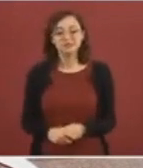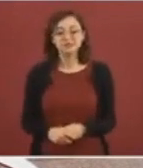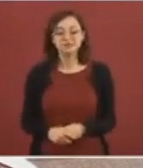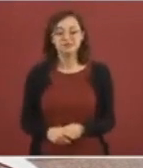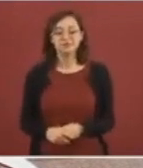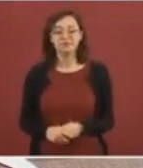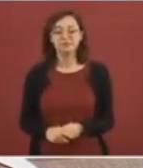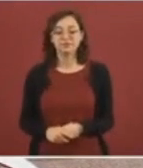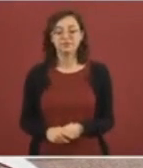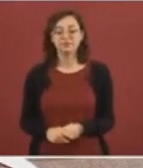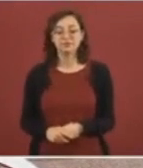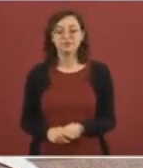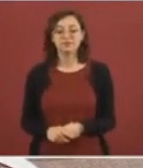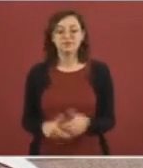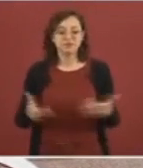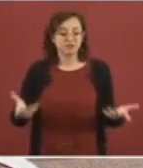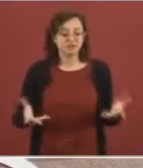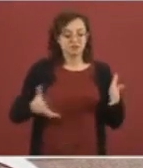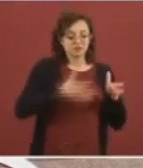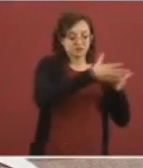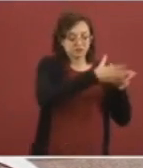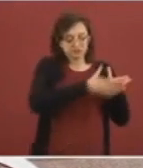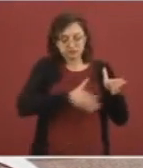se formaron